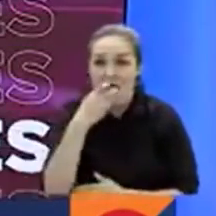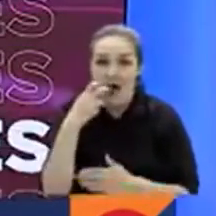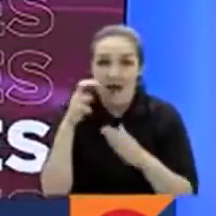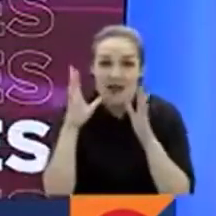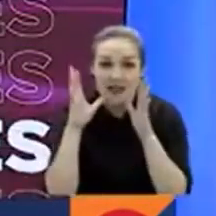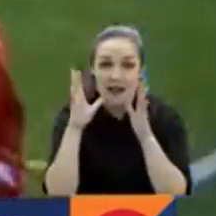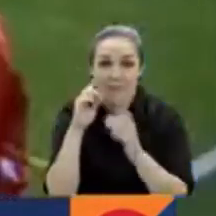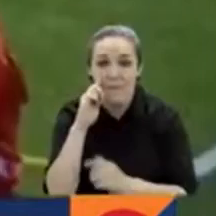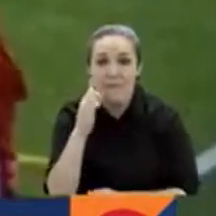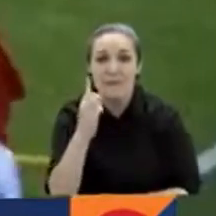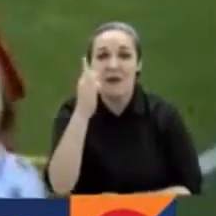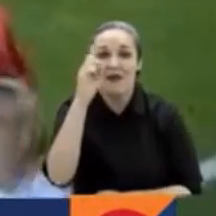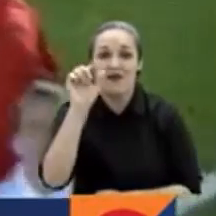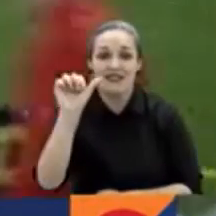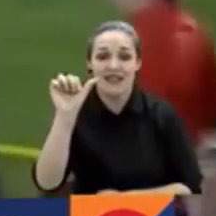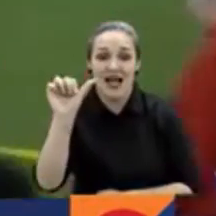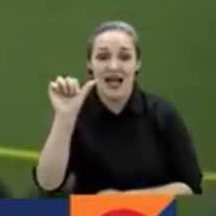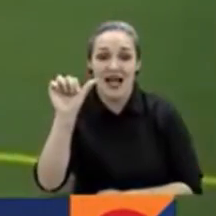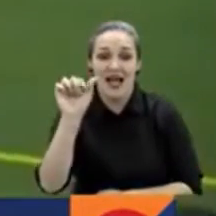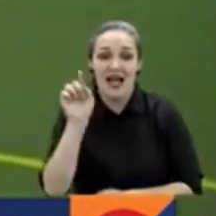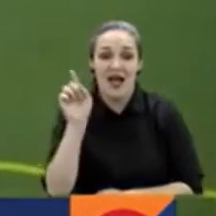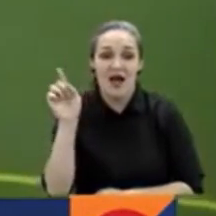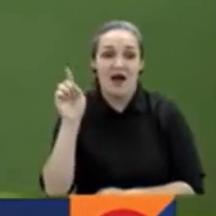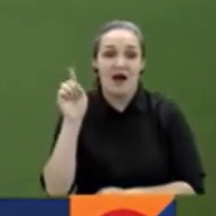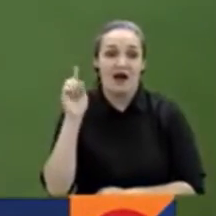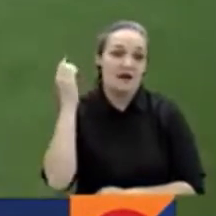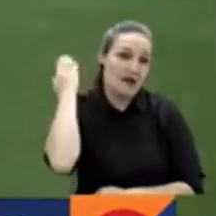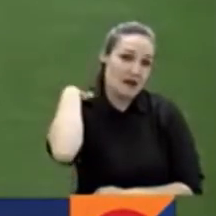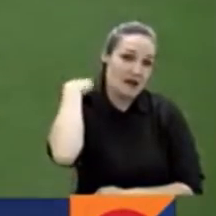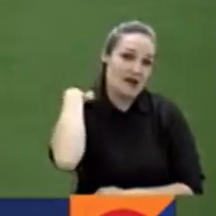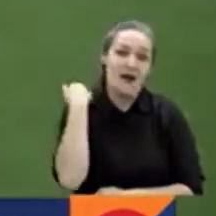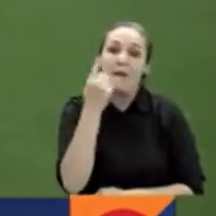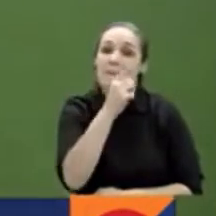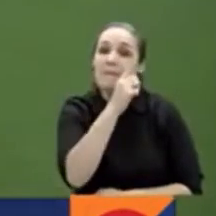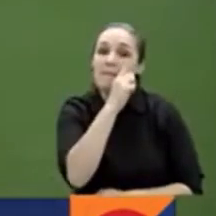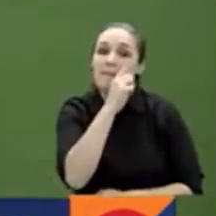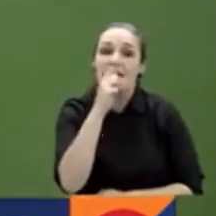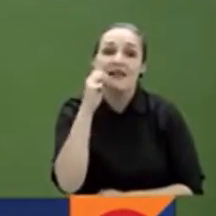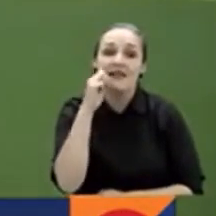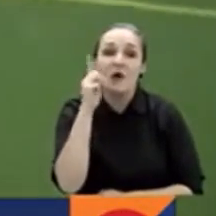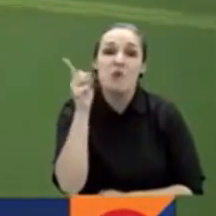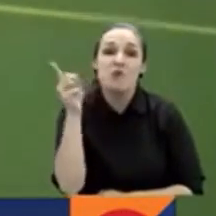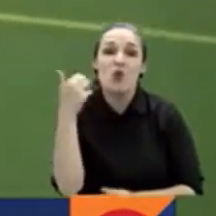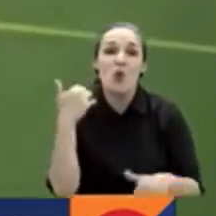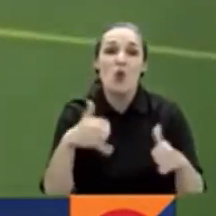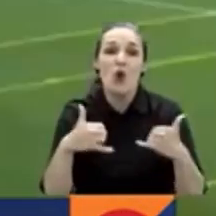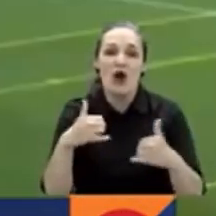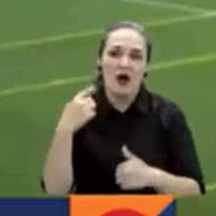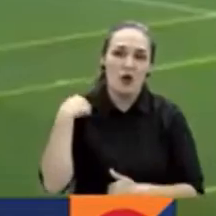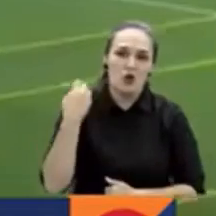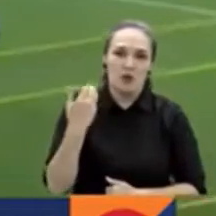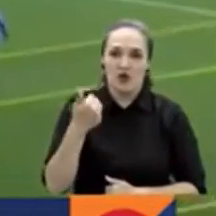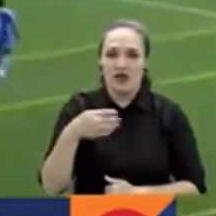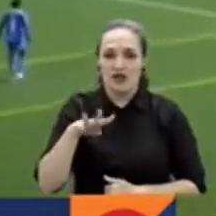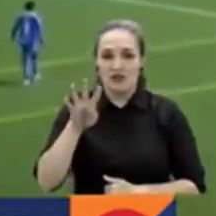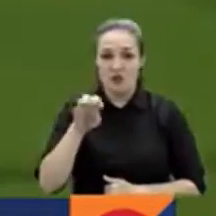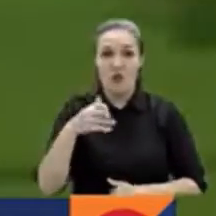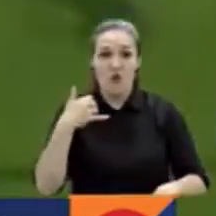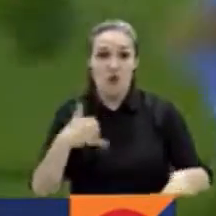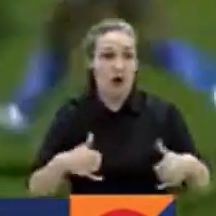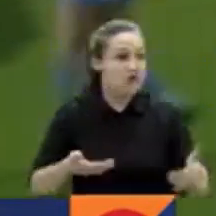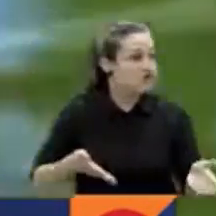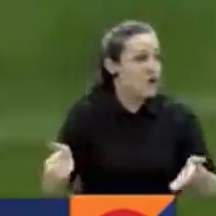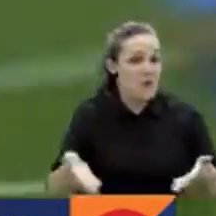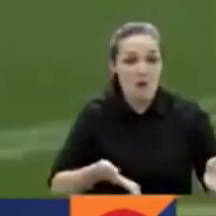convierte en la primera futbolista en tener la camiseta del Real Madrid ya en juego. Aquí con la número 19 ingresó al campo de